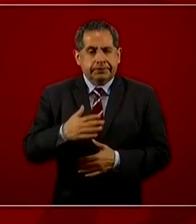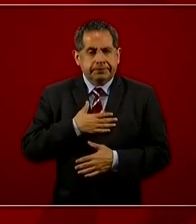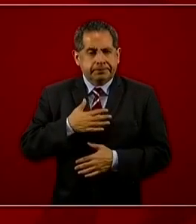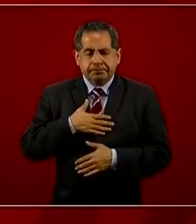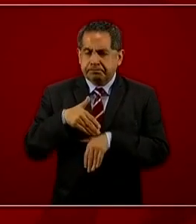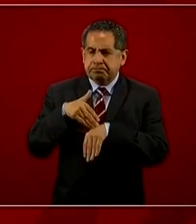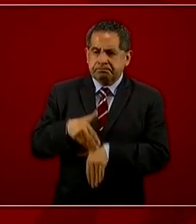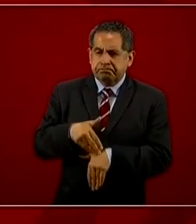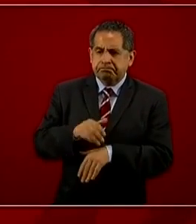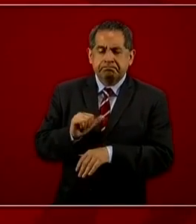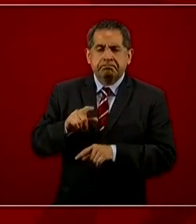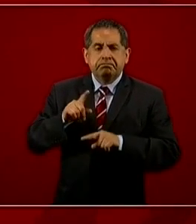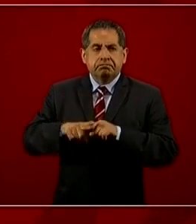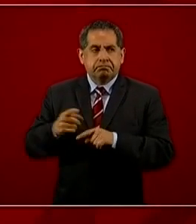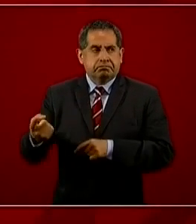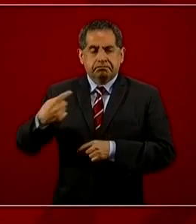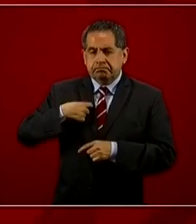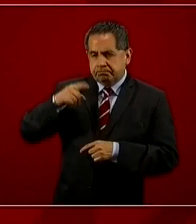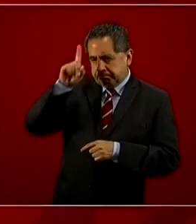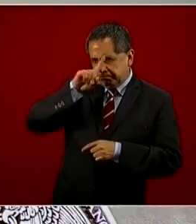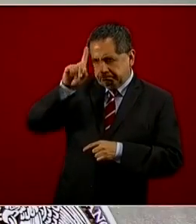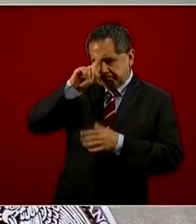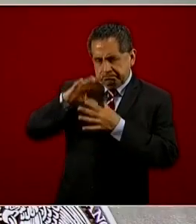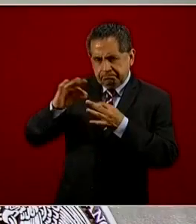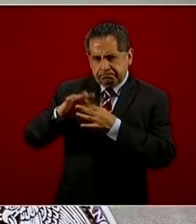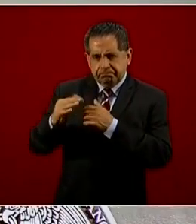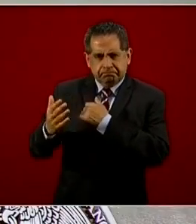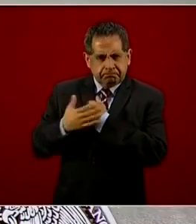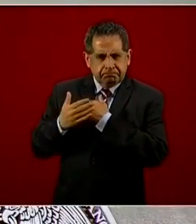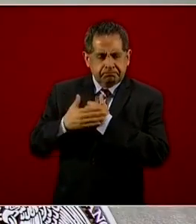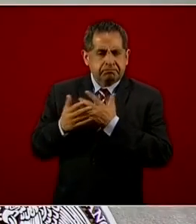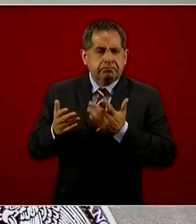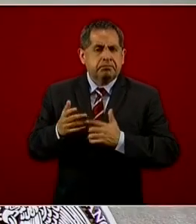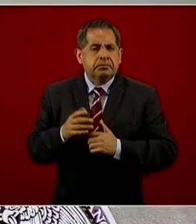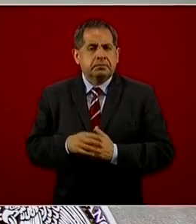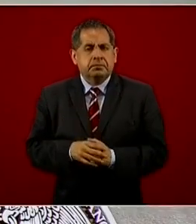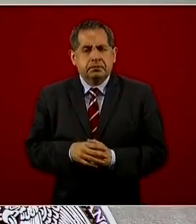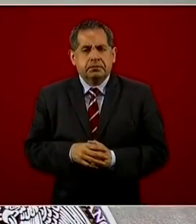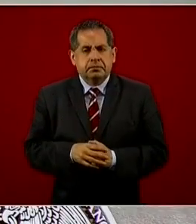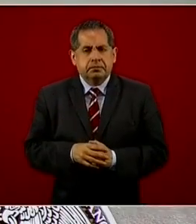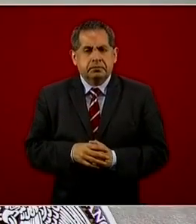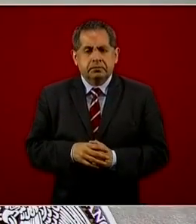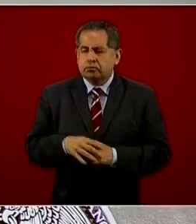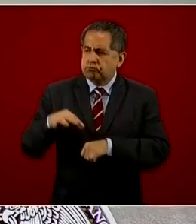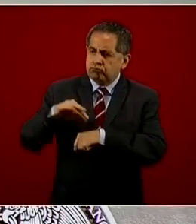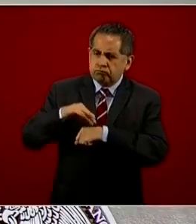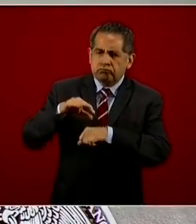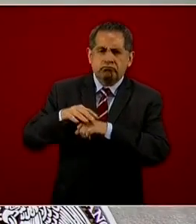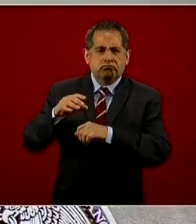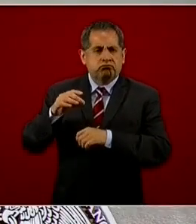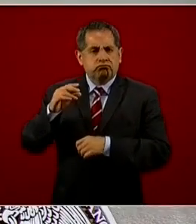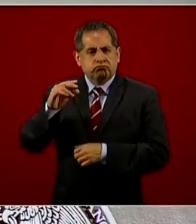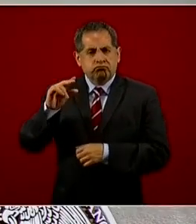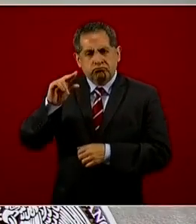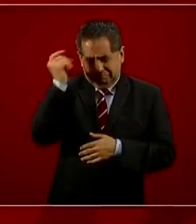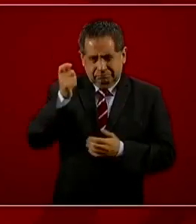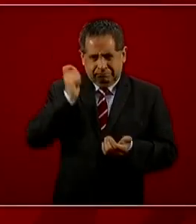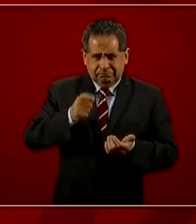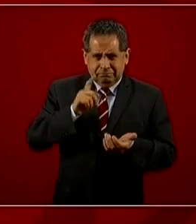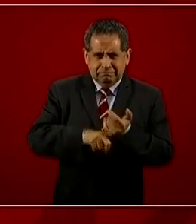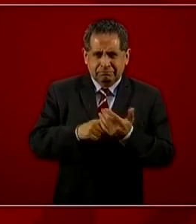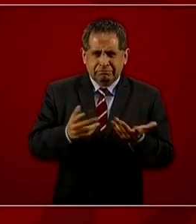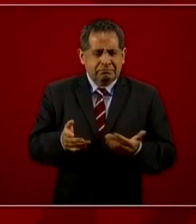cerrados claro siempre y cuando especialistas y médicos le digan que ayuda que él